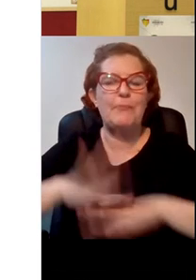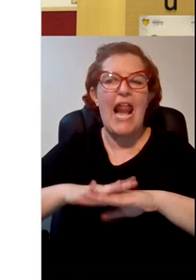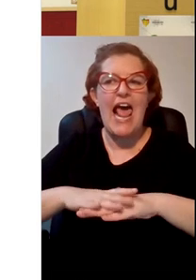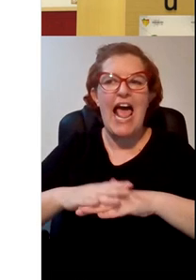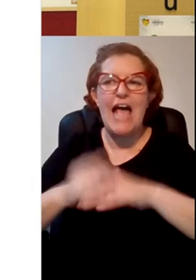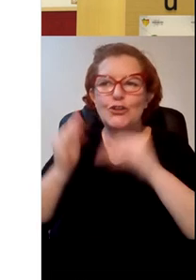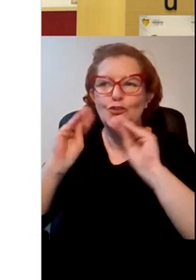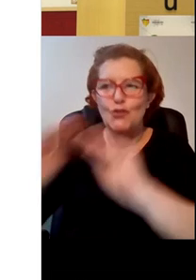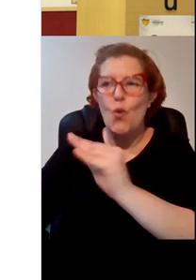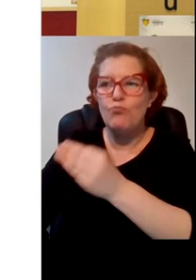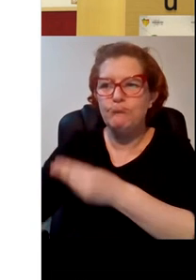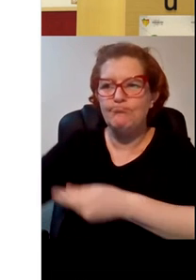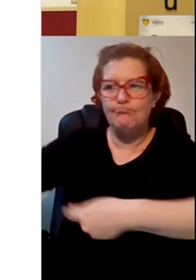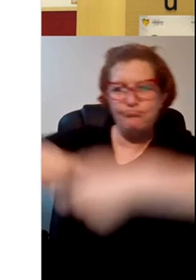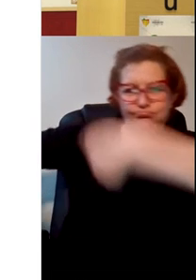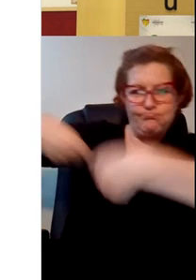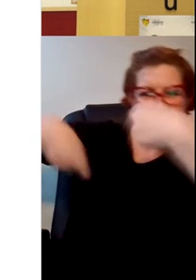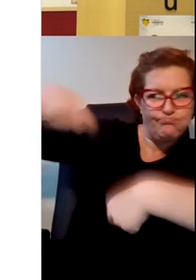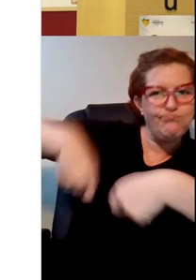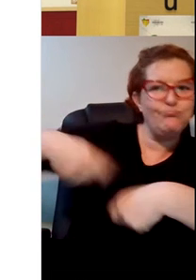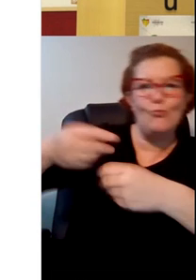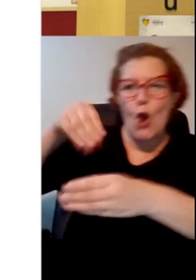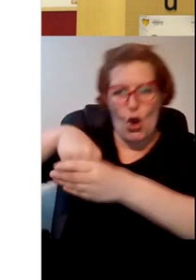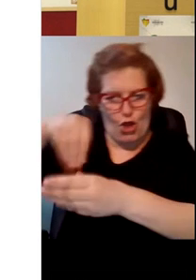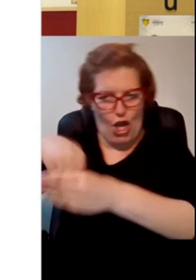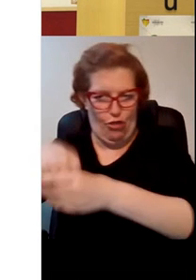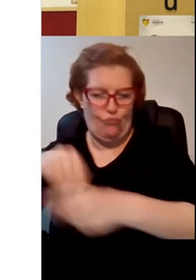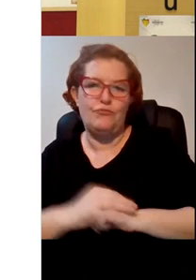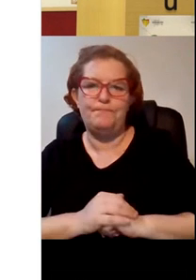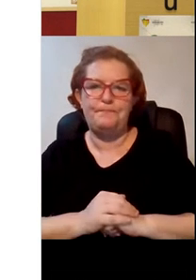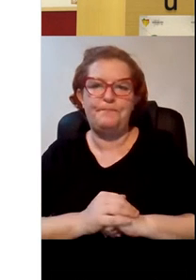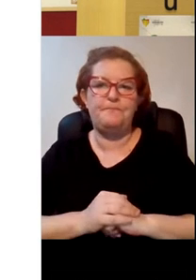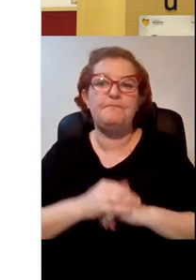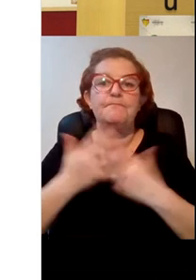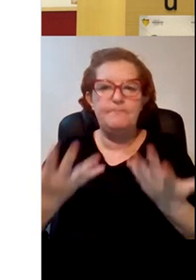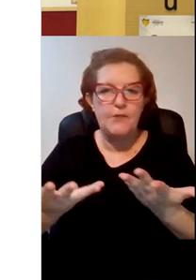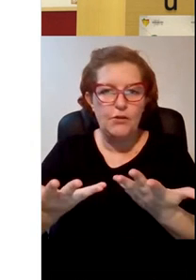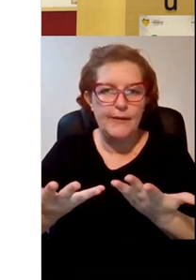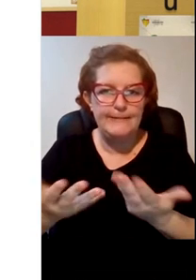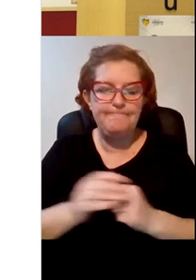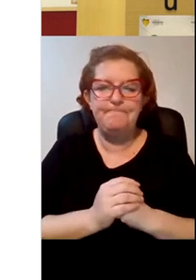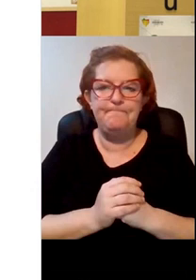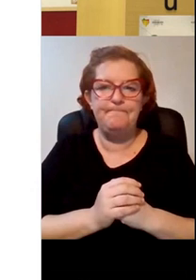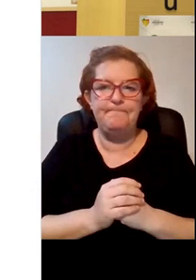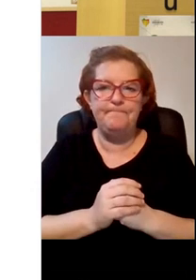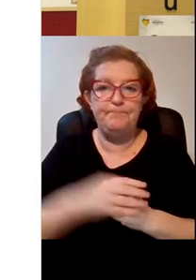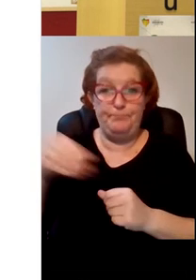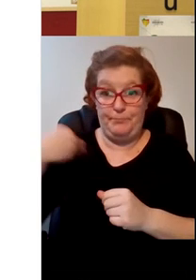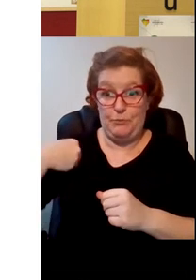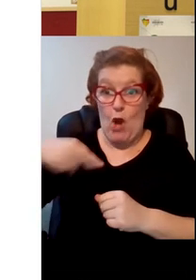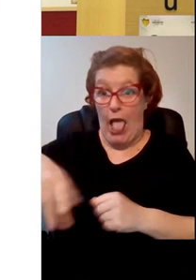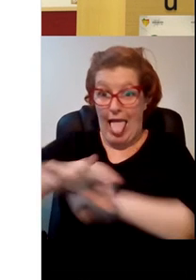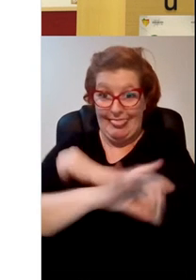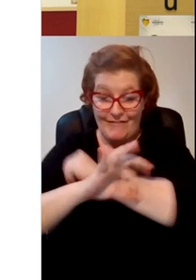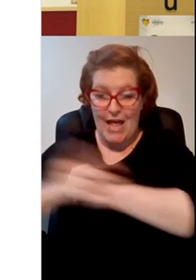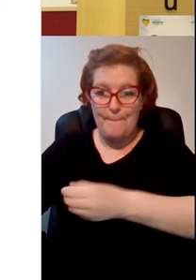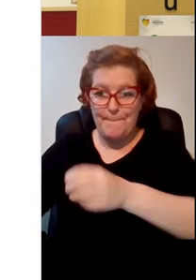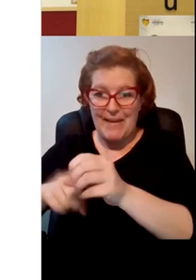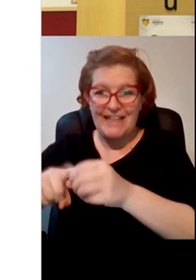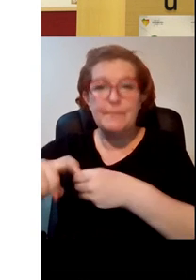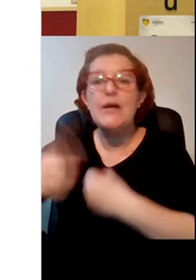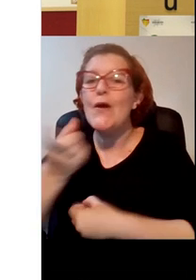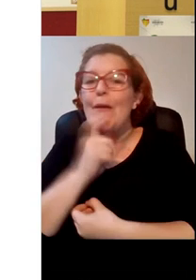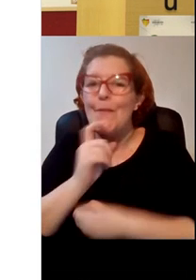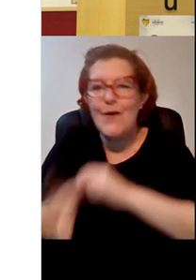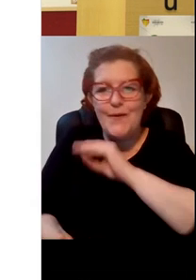contenidos que de manera oficial se ofrecen vale en esta actividad participativa se logró con